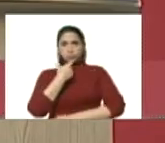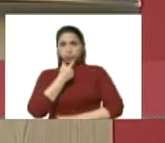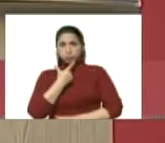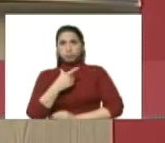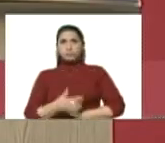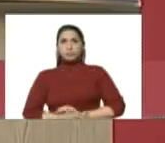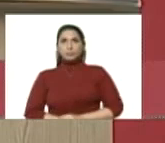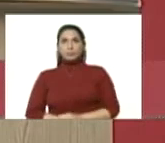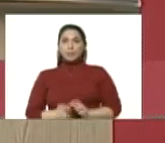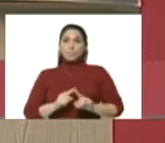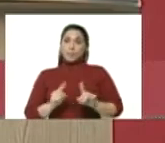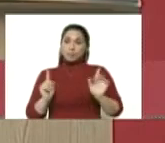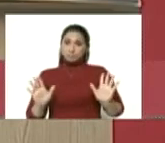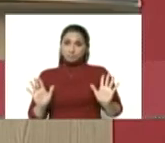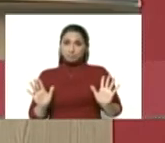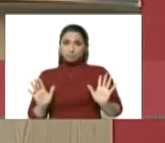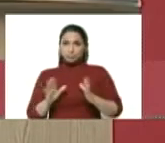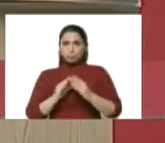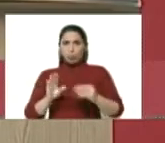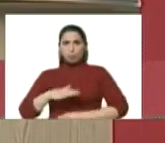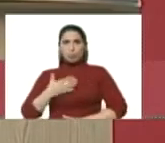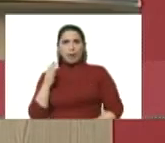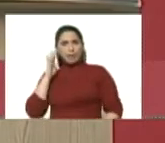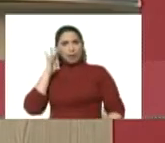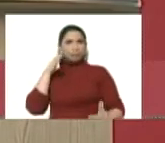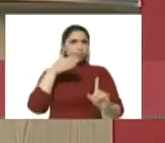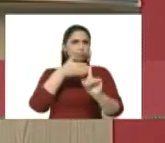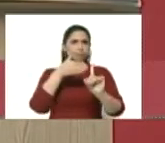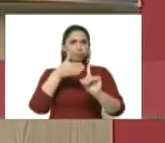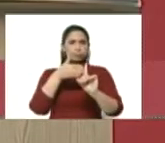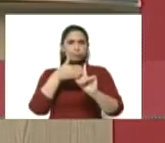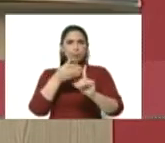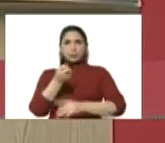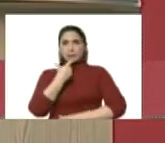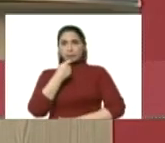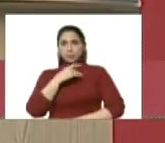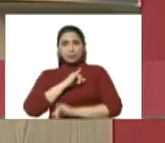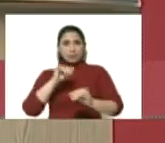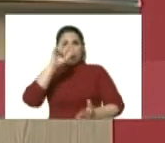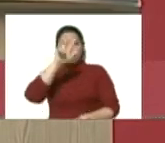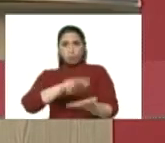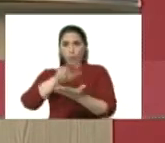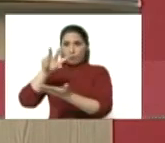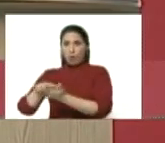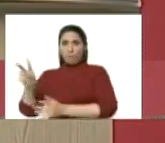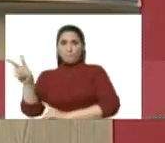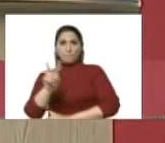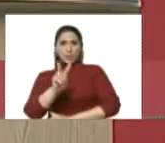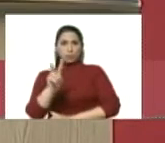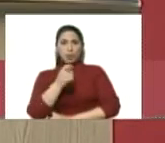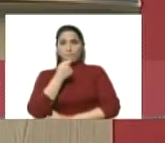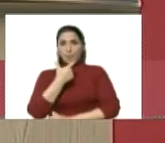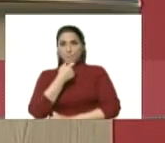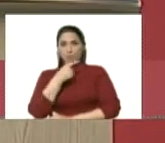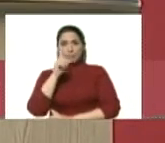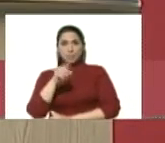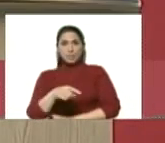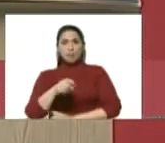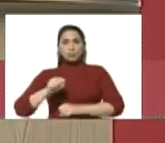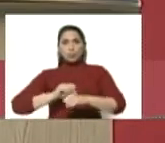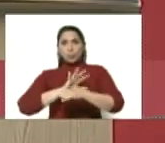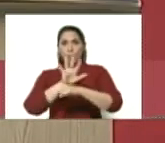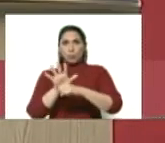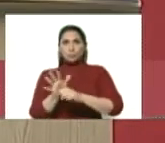tratamiento para que todos tengan acceso al tratamiento que se ha aprobado en Venezuela para el tratamiento de los casos de